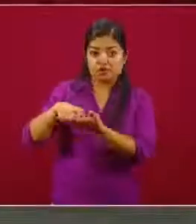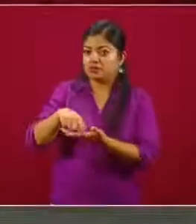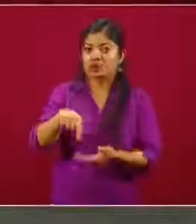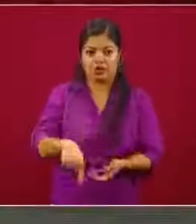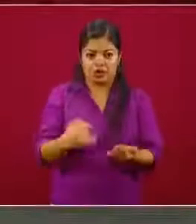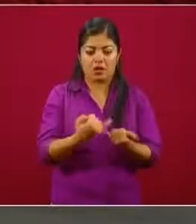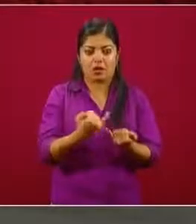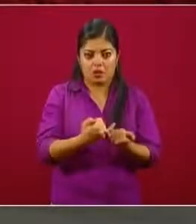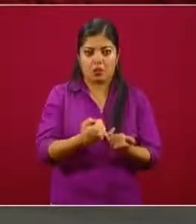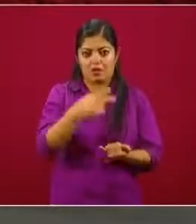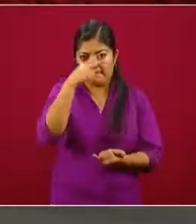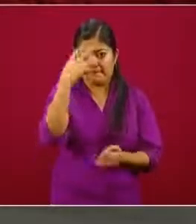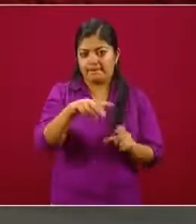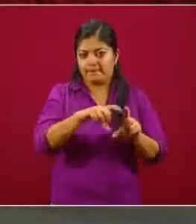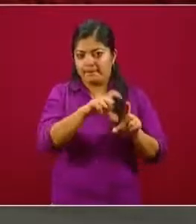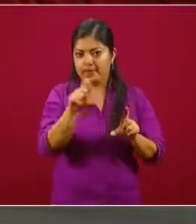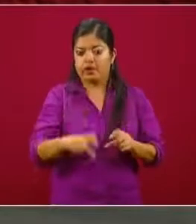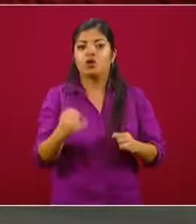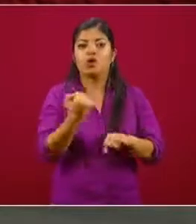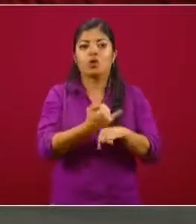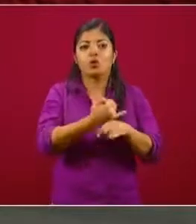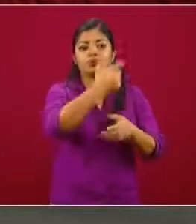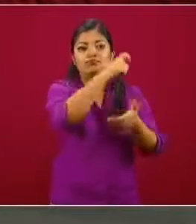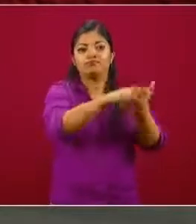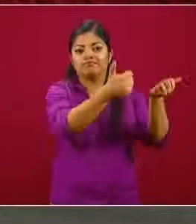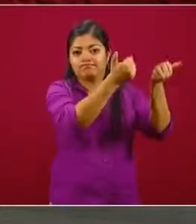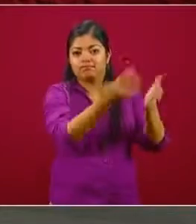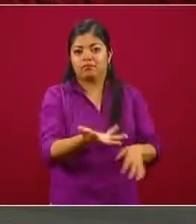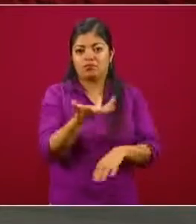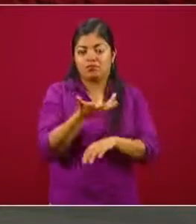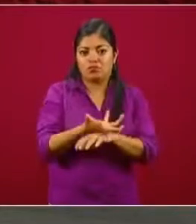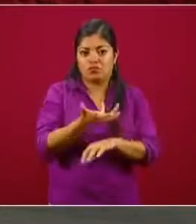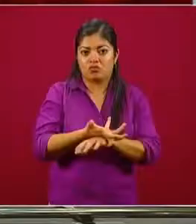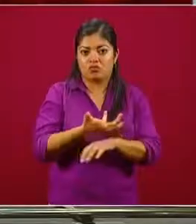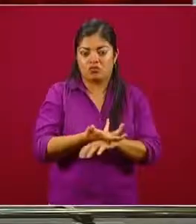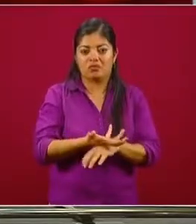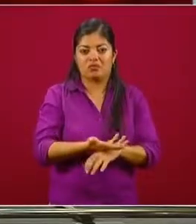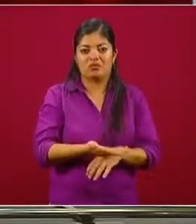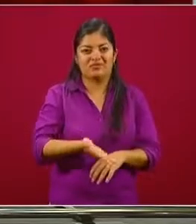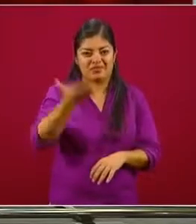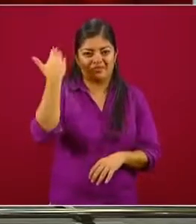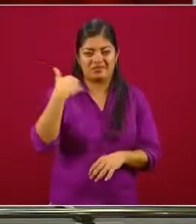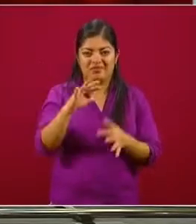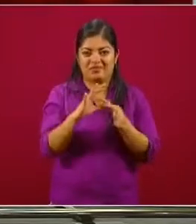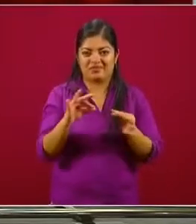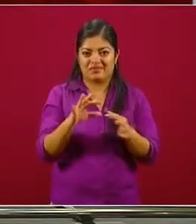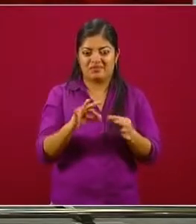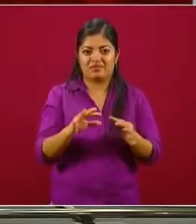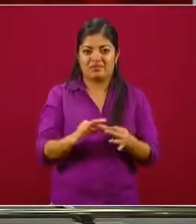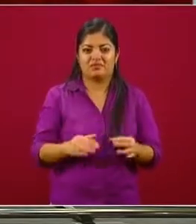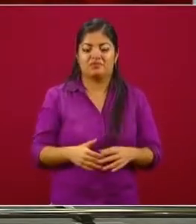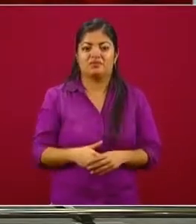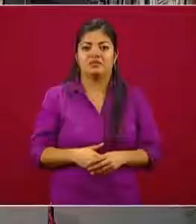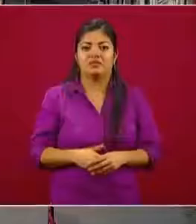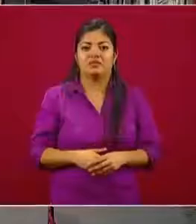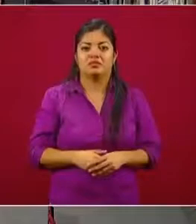se adquirieron desde Estados Unidos, que se comentaron el otro día.